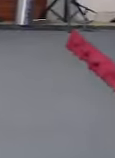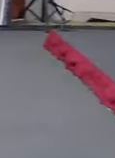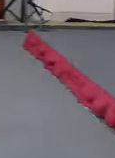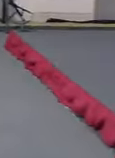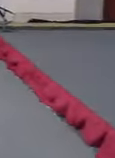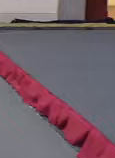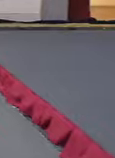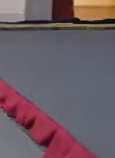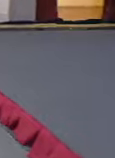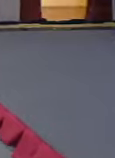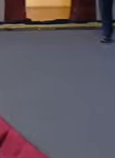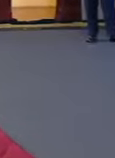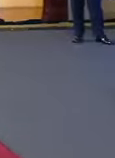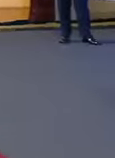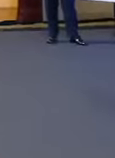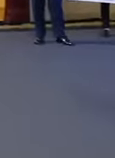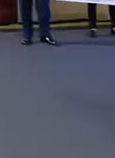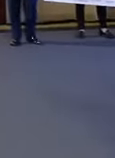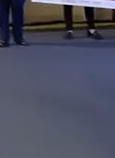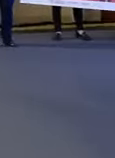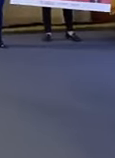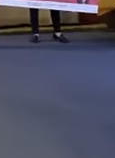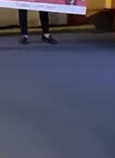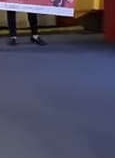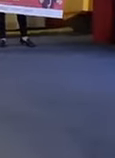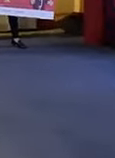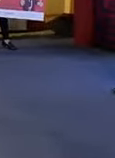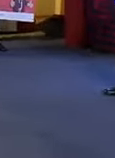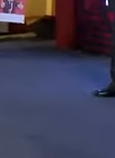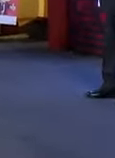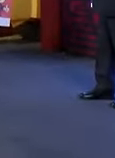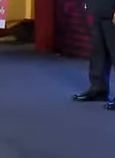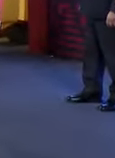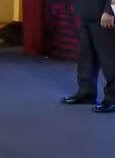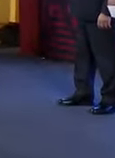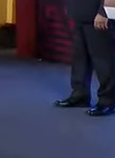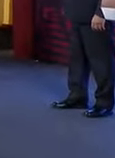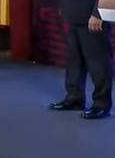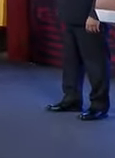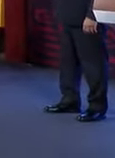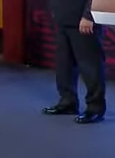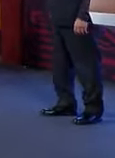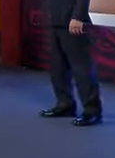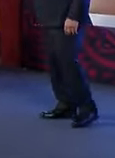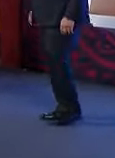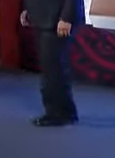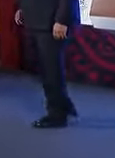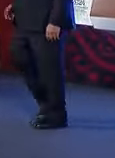Fideicomiso, segundo sector. Muchas gracias. Bienvenido, Manuel. Adelante, por favor.